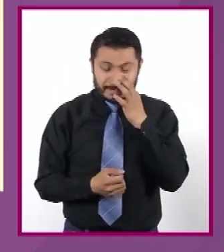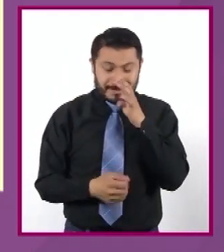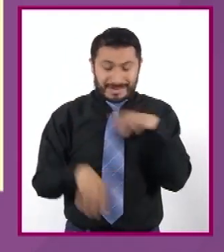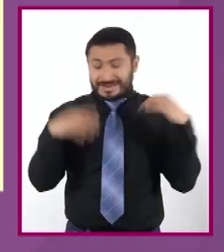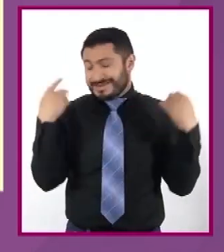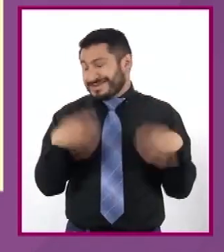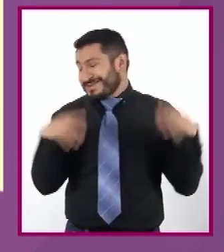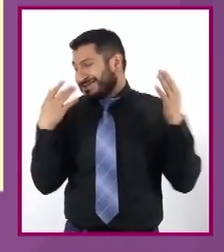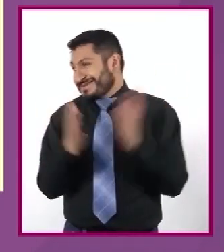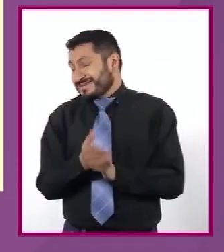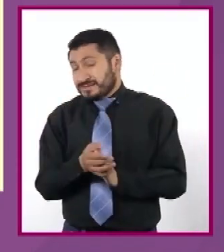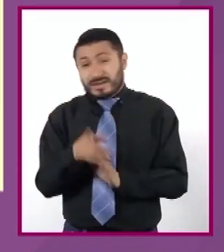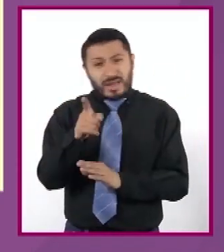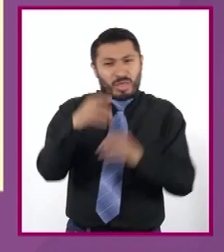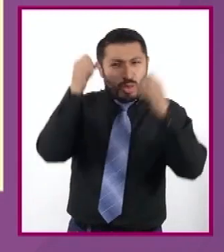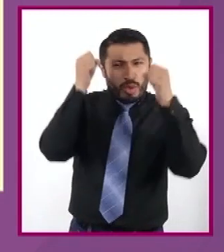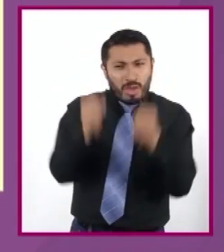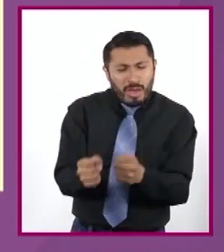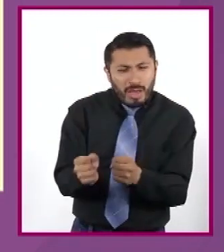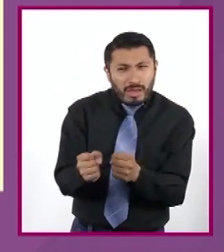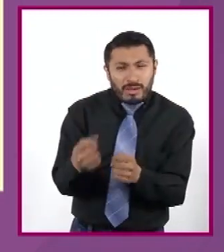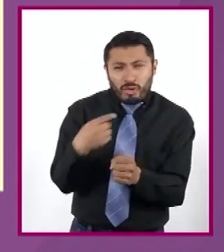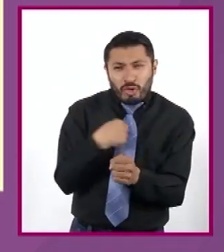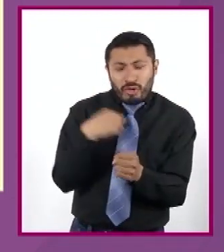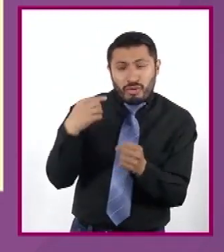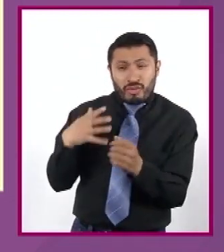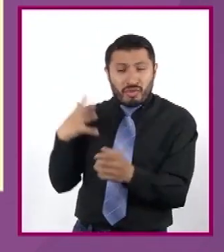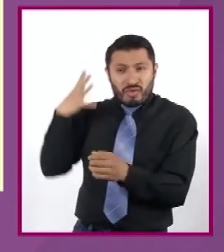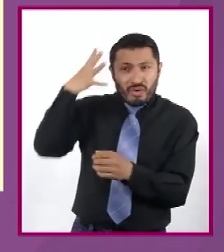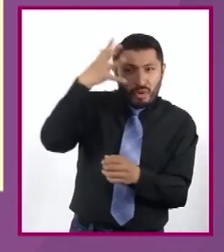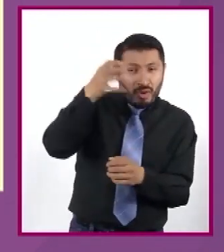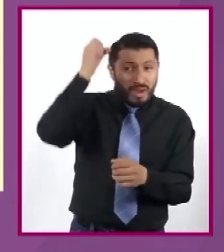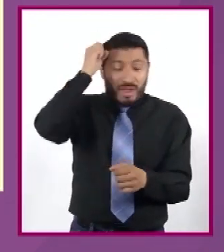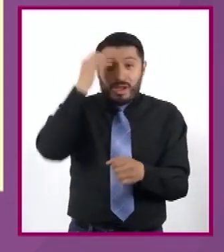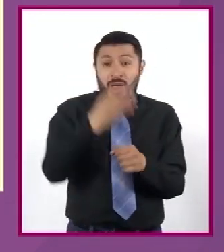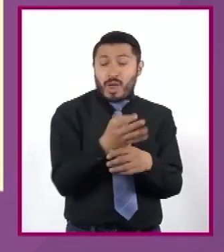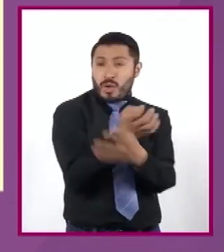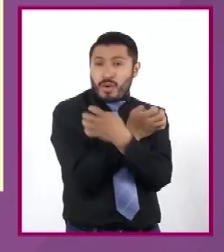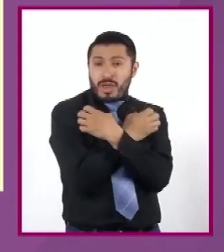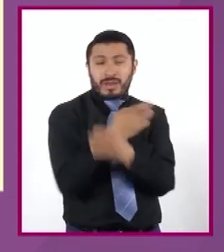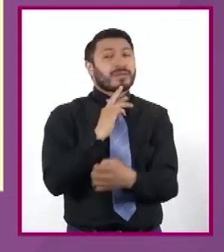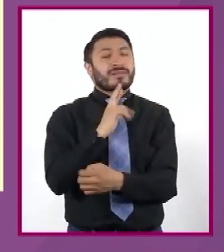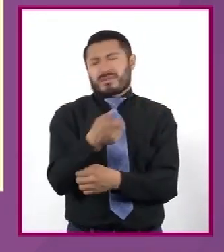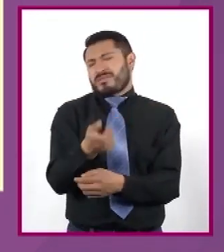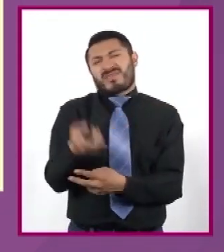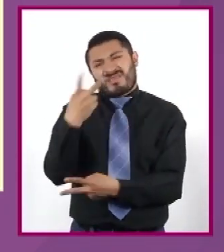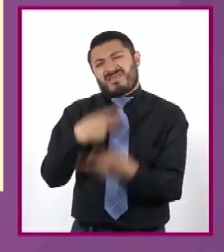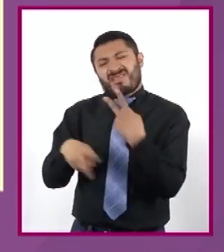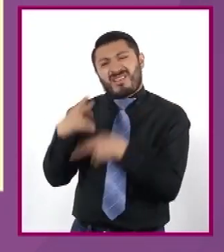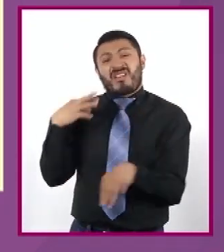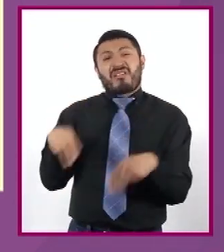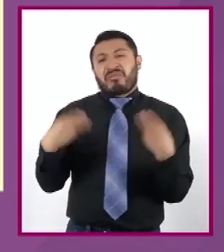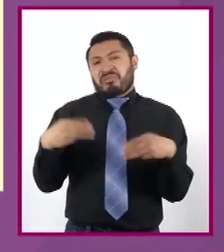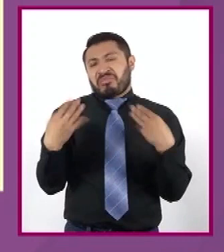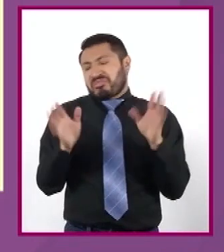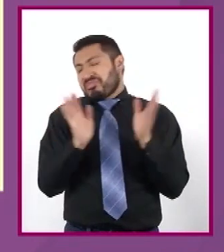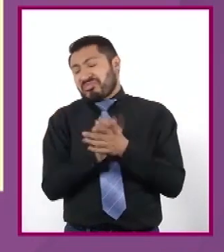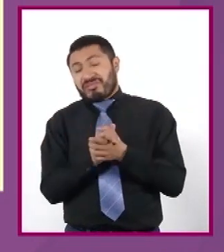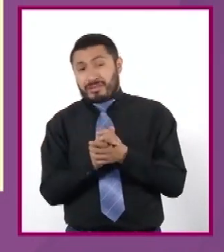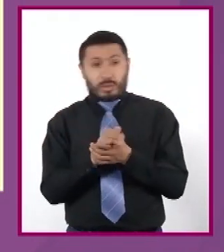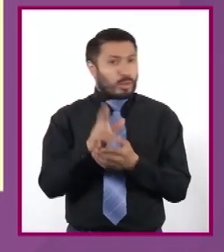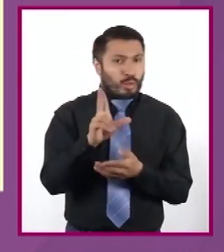¡Híjole! ¿Estás seguro de que llegaré a ser de una de esas muchachitas? Mejor me jalo pa'l tianguis.